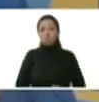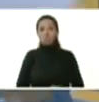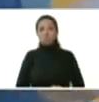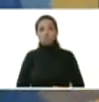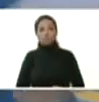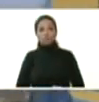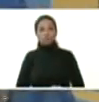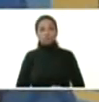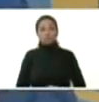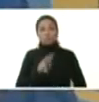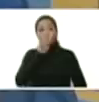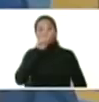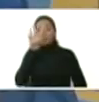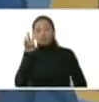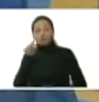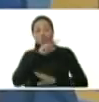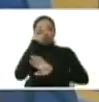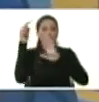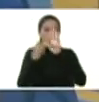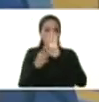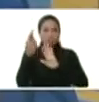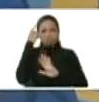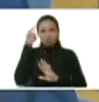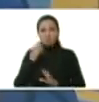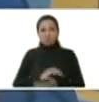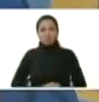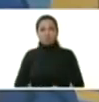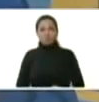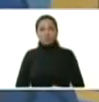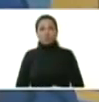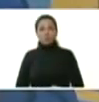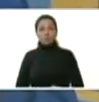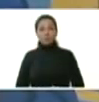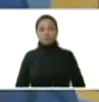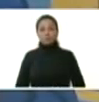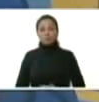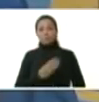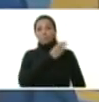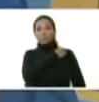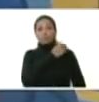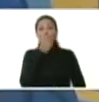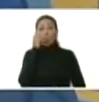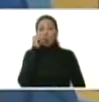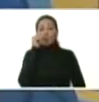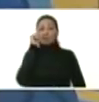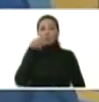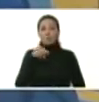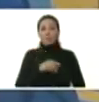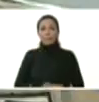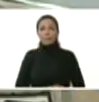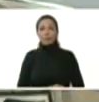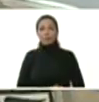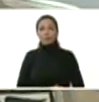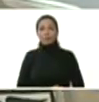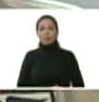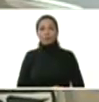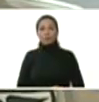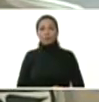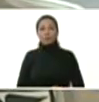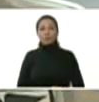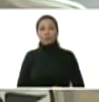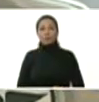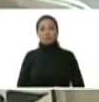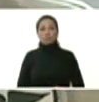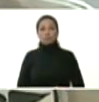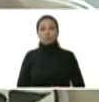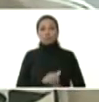Afinadito, 24 horas del día. Teniente Coronel Oscar Tellería, comandante del